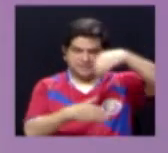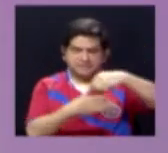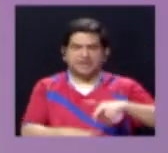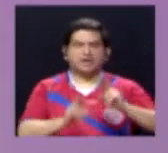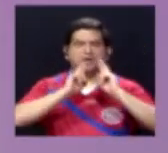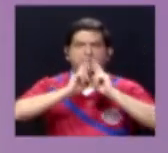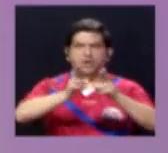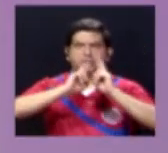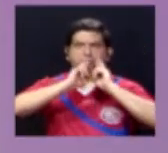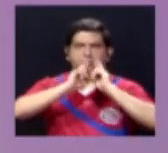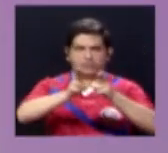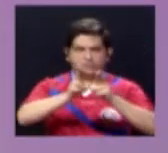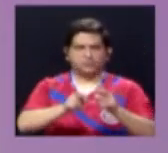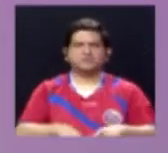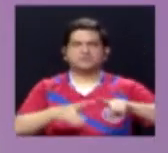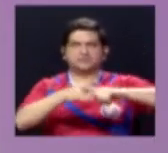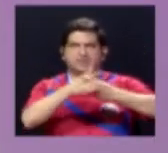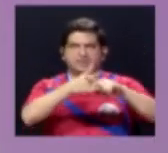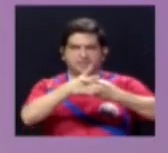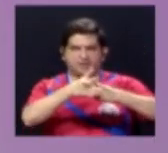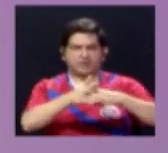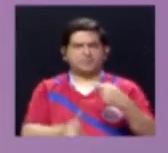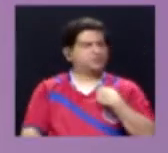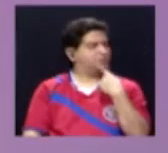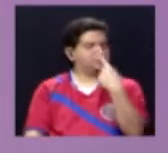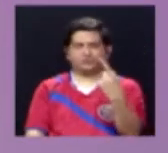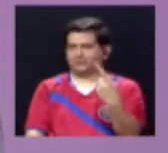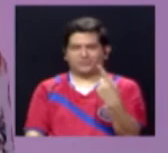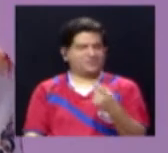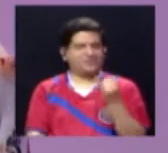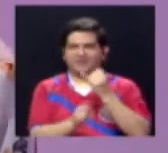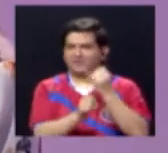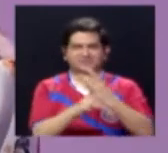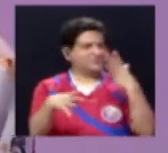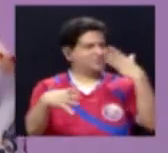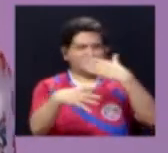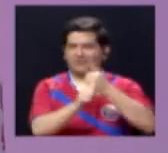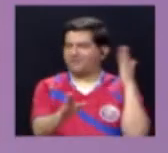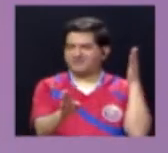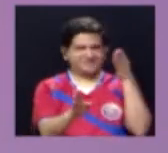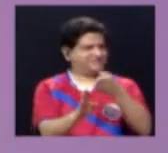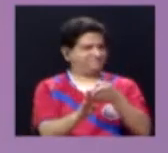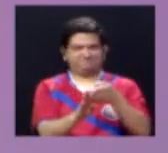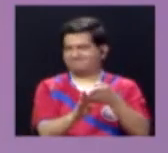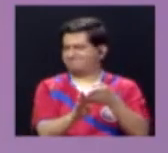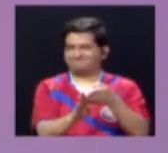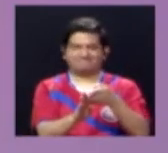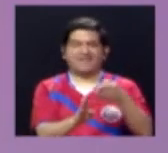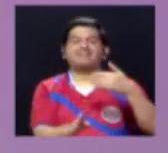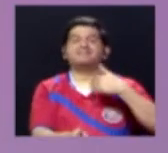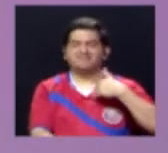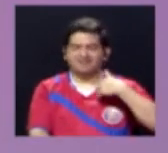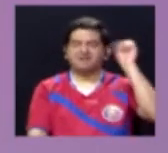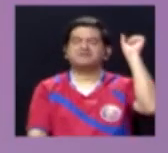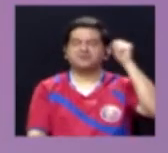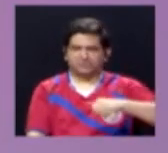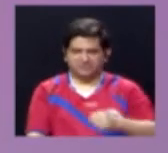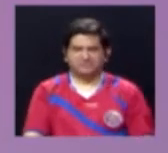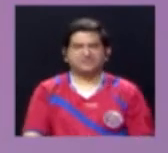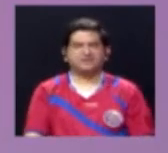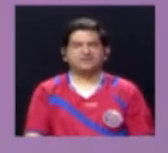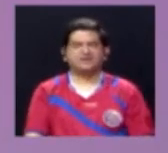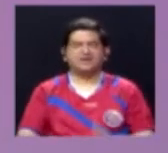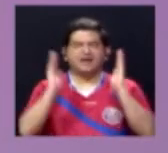respuestas y herramientas no estoy diciendo que el dínamo tenga que hacerlo directamente tiene que hacer el gran